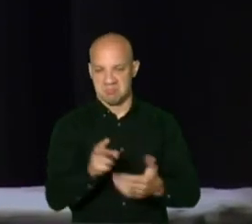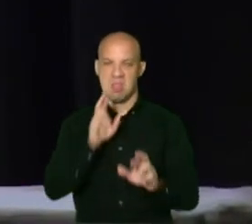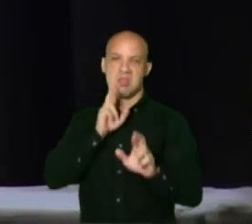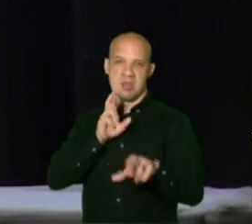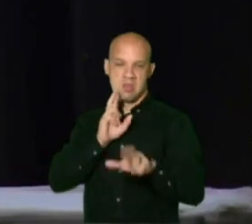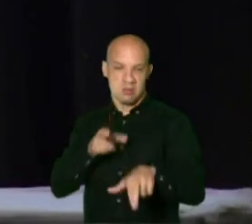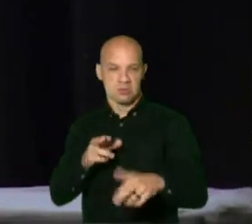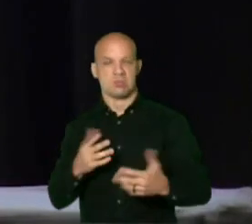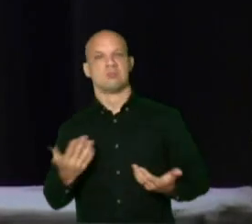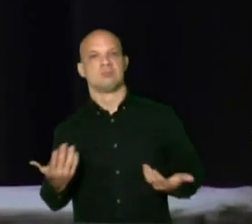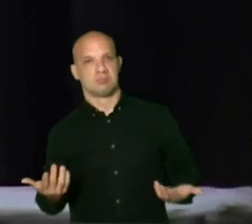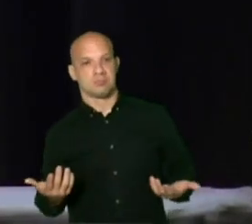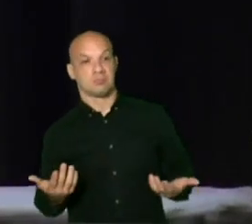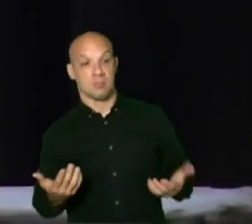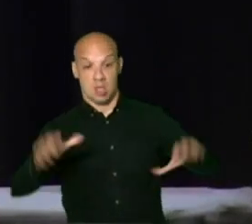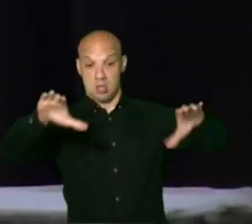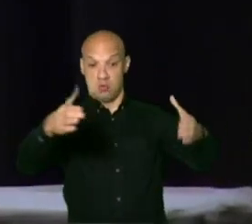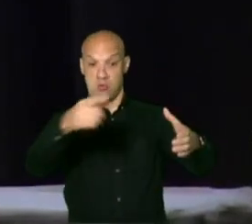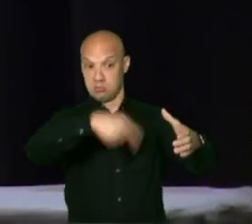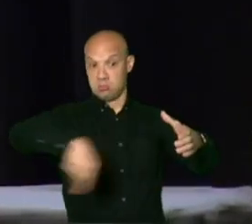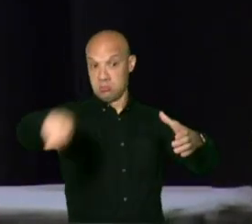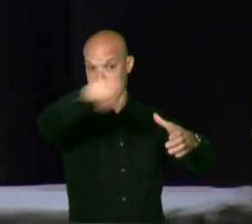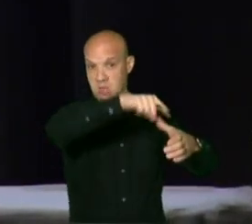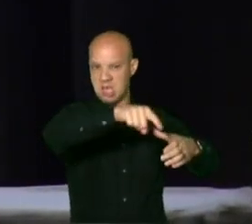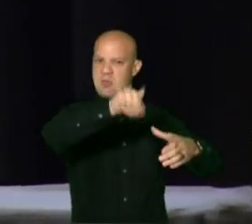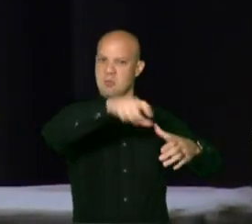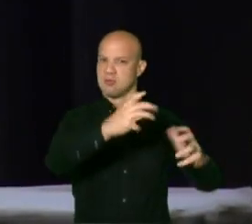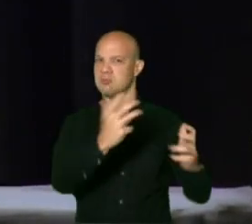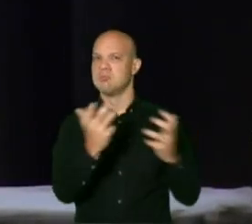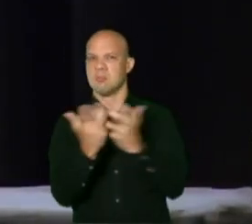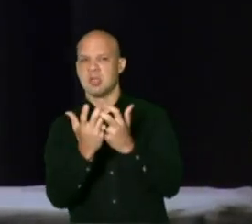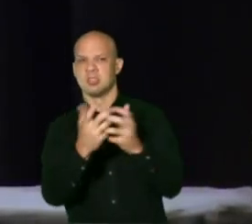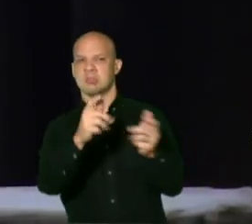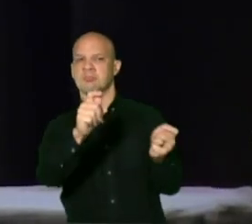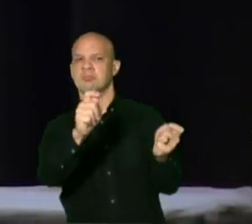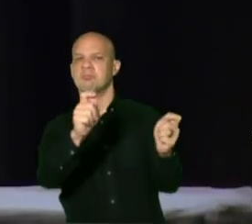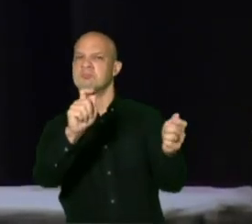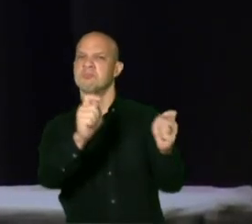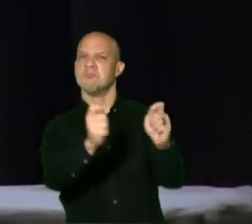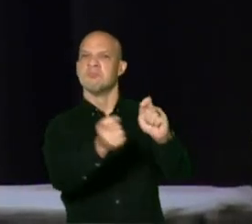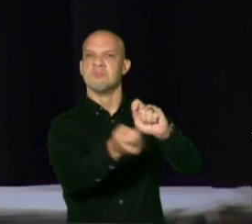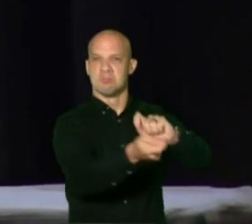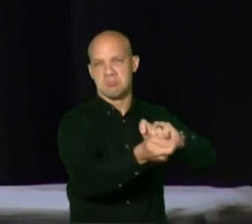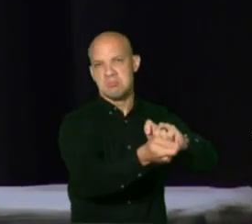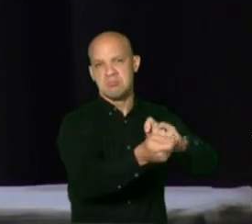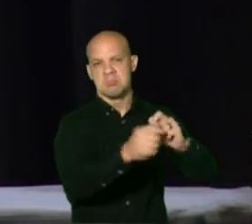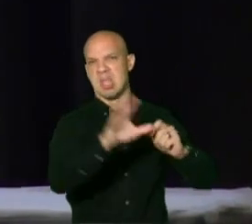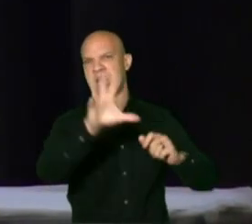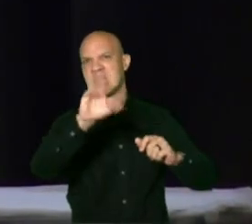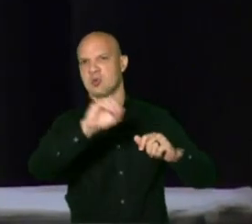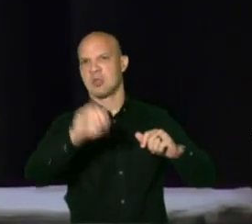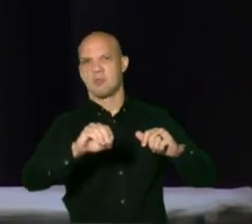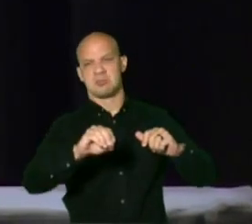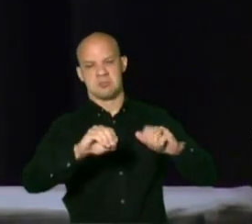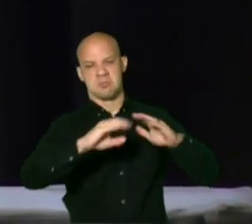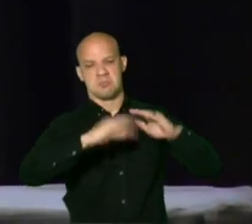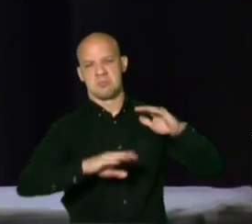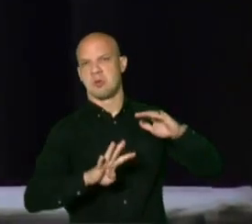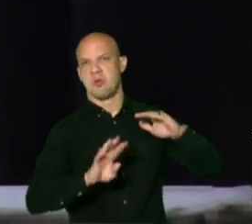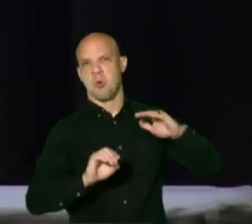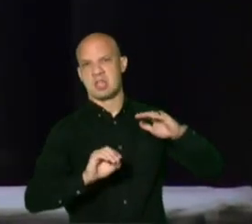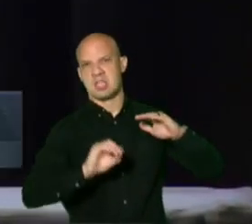de cumplimiento colectivo del sector pues también se ajusta a que tienen que cumplir por lo menos el 40% de las empresas